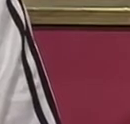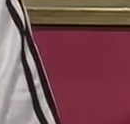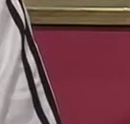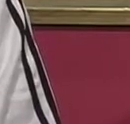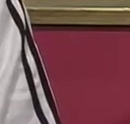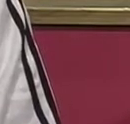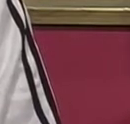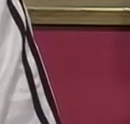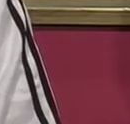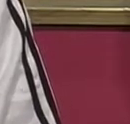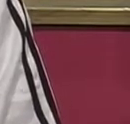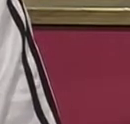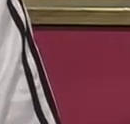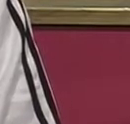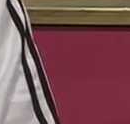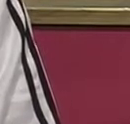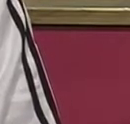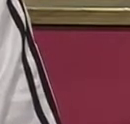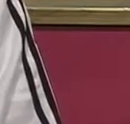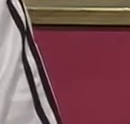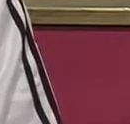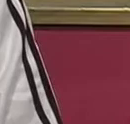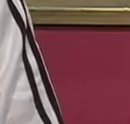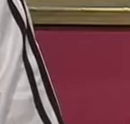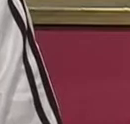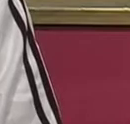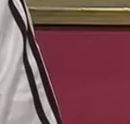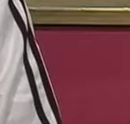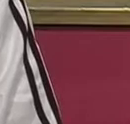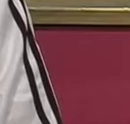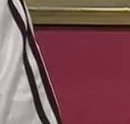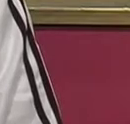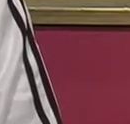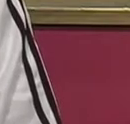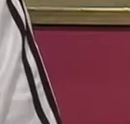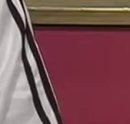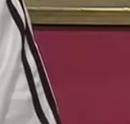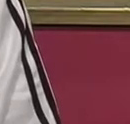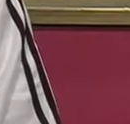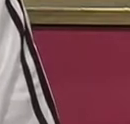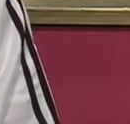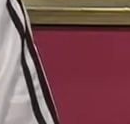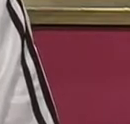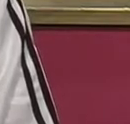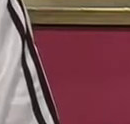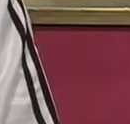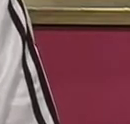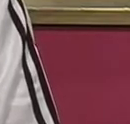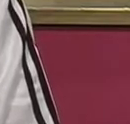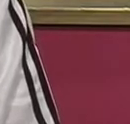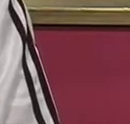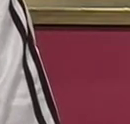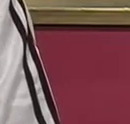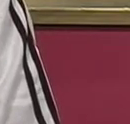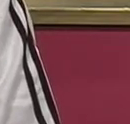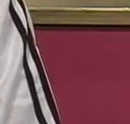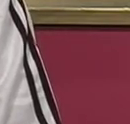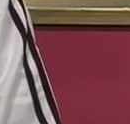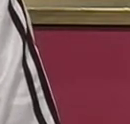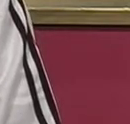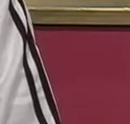Tom una palabra cu y recalcada en el libro de Joel capítulo 2 verso 32 que dice que todo aquel que invocara el nombre del señor será